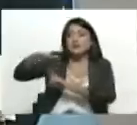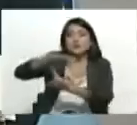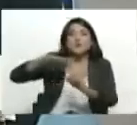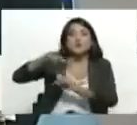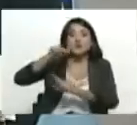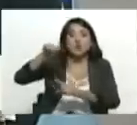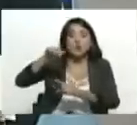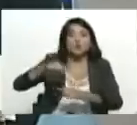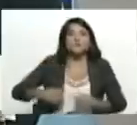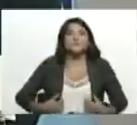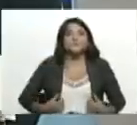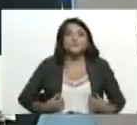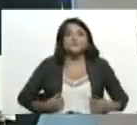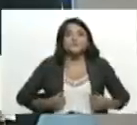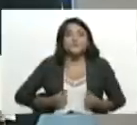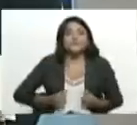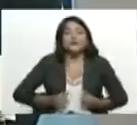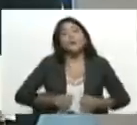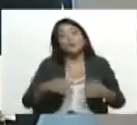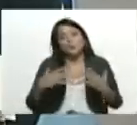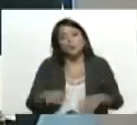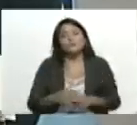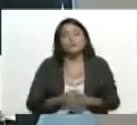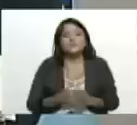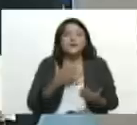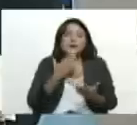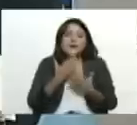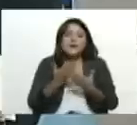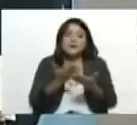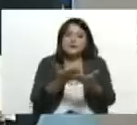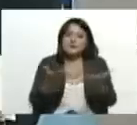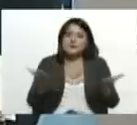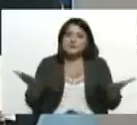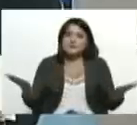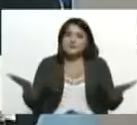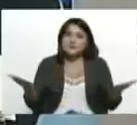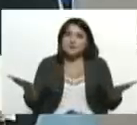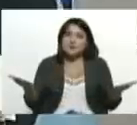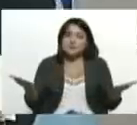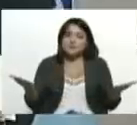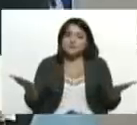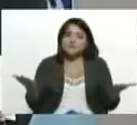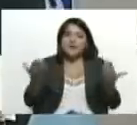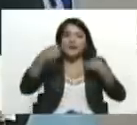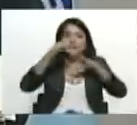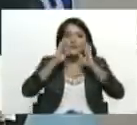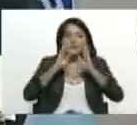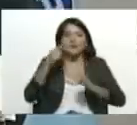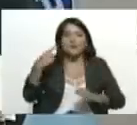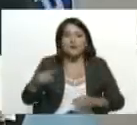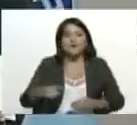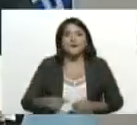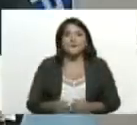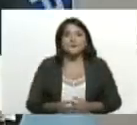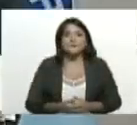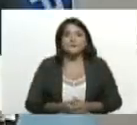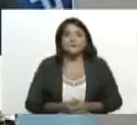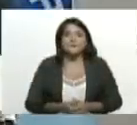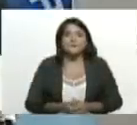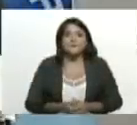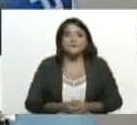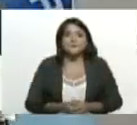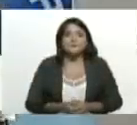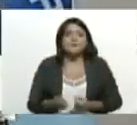en tal sentido pues agradezco la atención de todos ustedes tengo entendido que hay